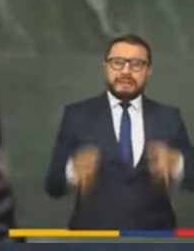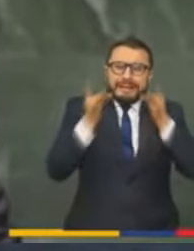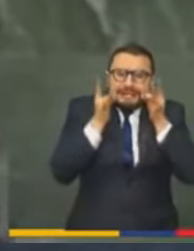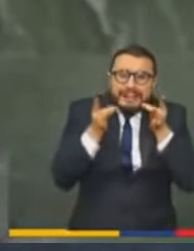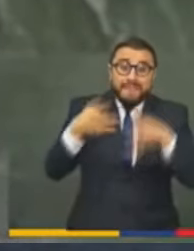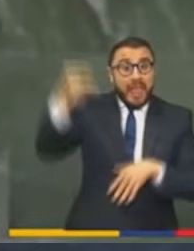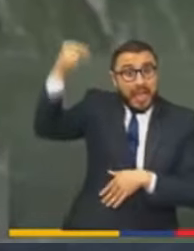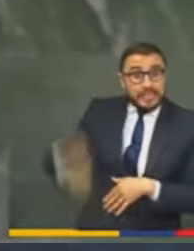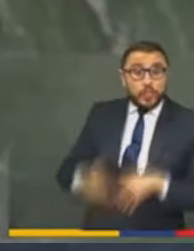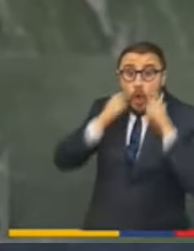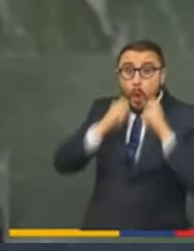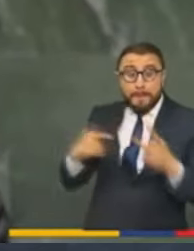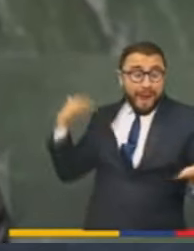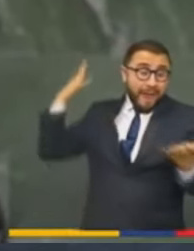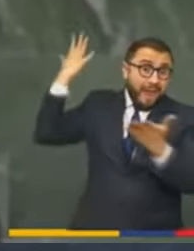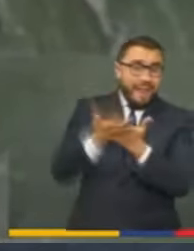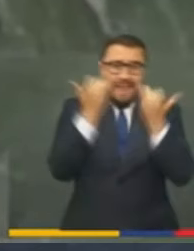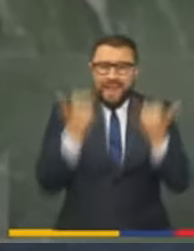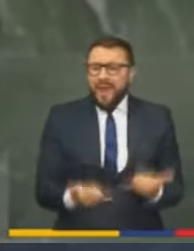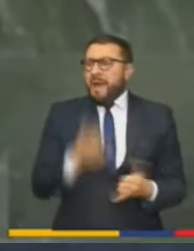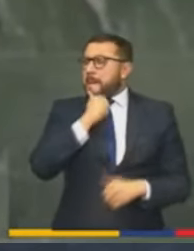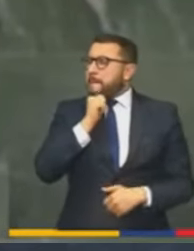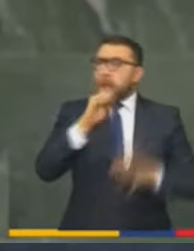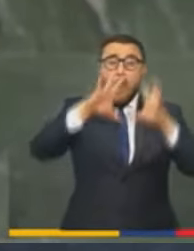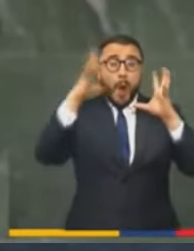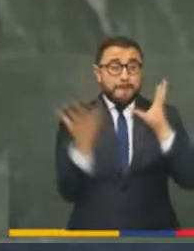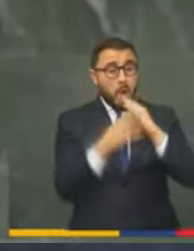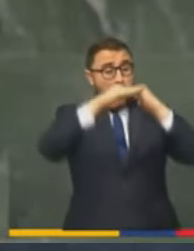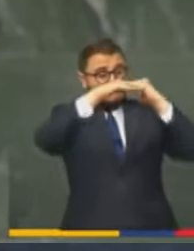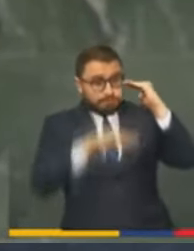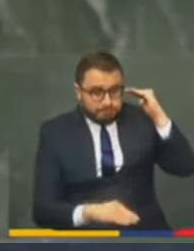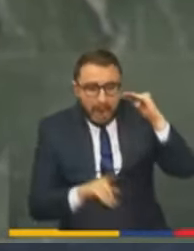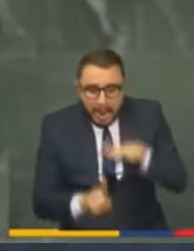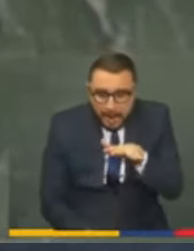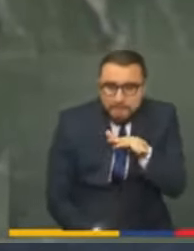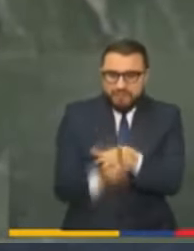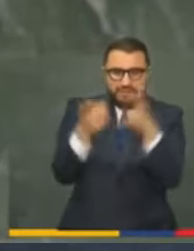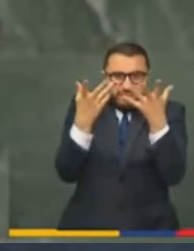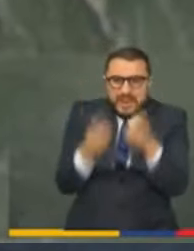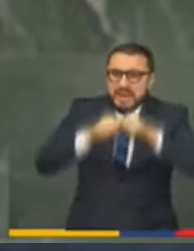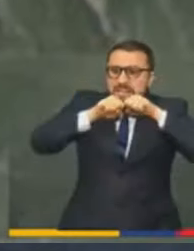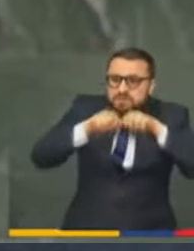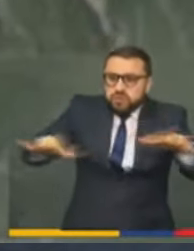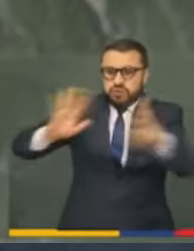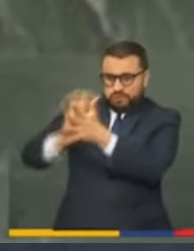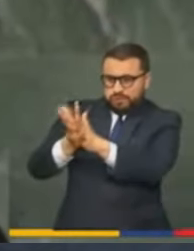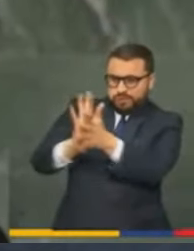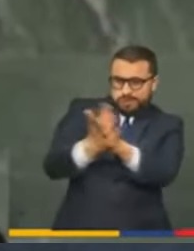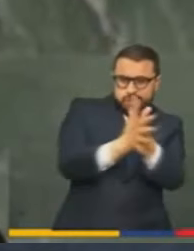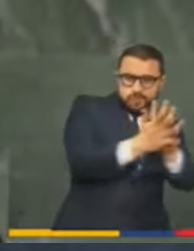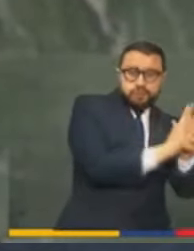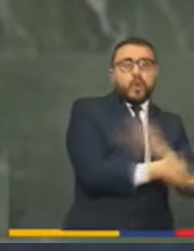historia como especie, donde se encuentra la lógica de la destrucción masiva desatada en la